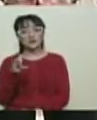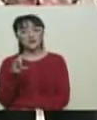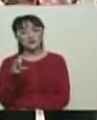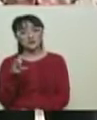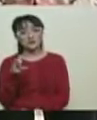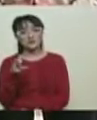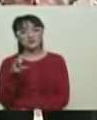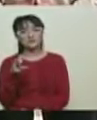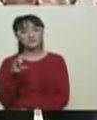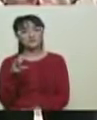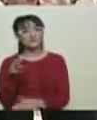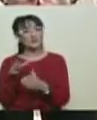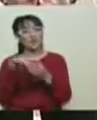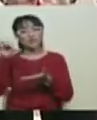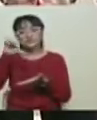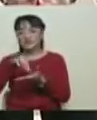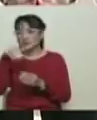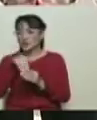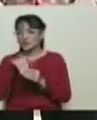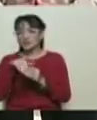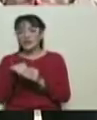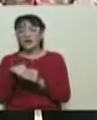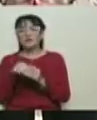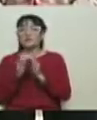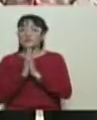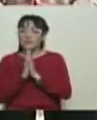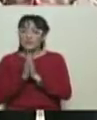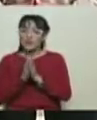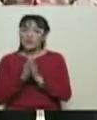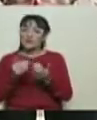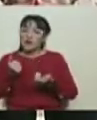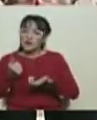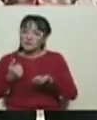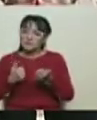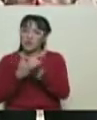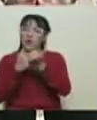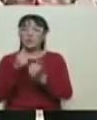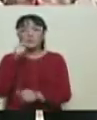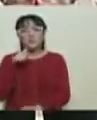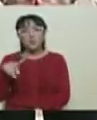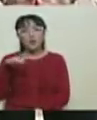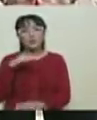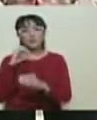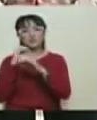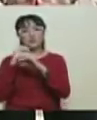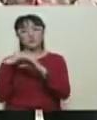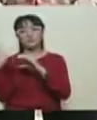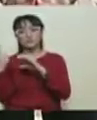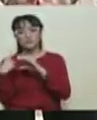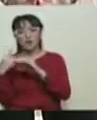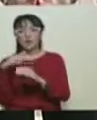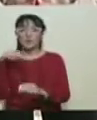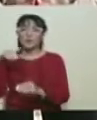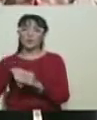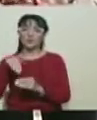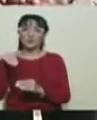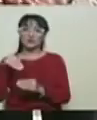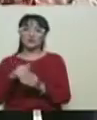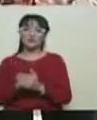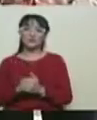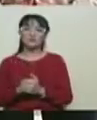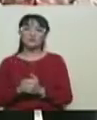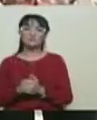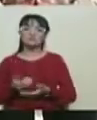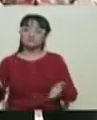todos los centros electorales. Vamos a facilitarle al pueblo el transporte para ir a votar. Vamos a facilitarle